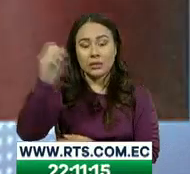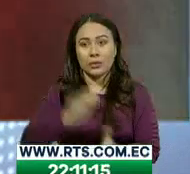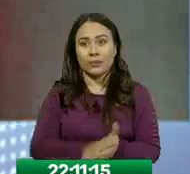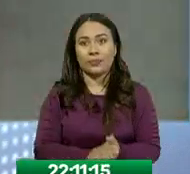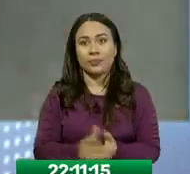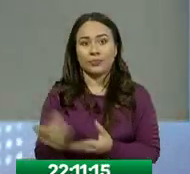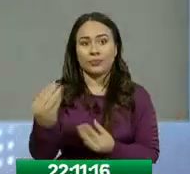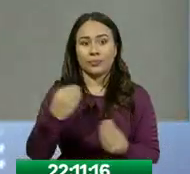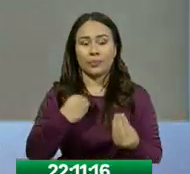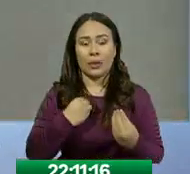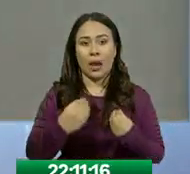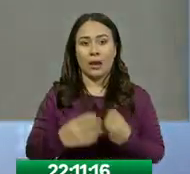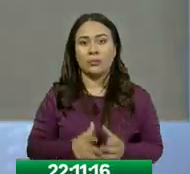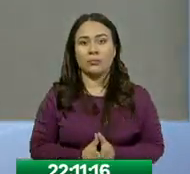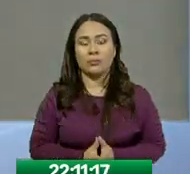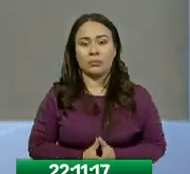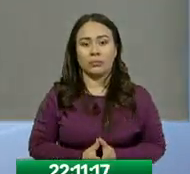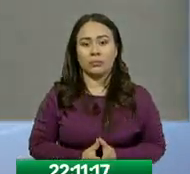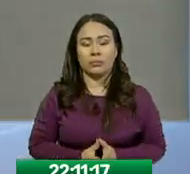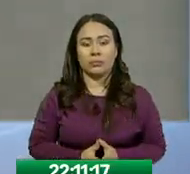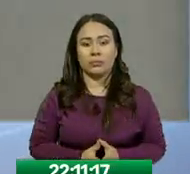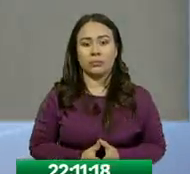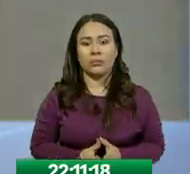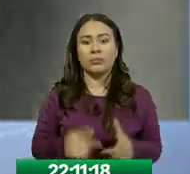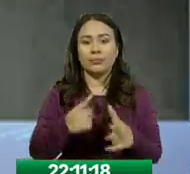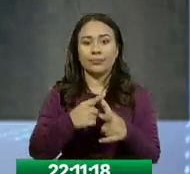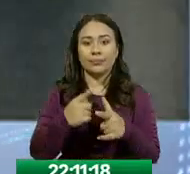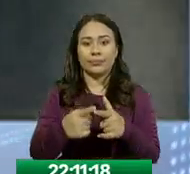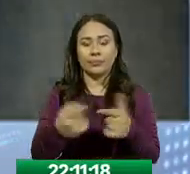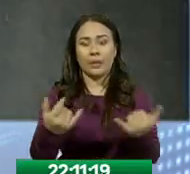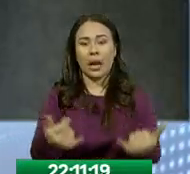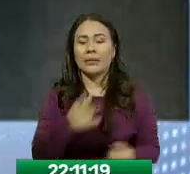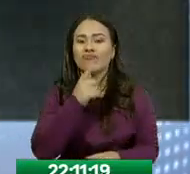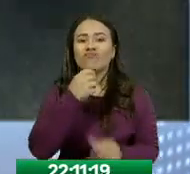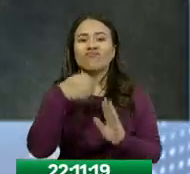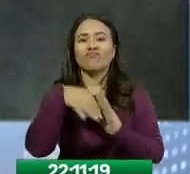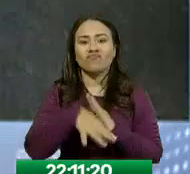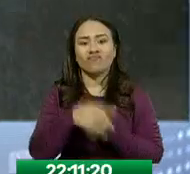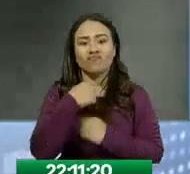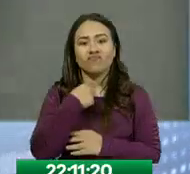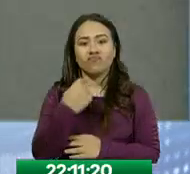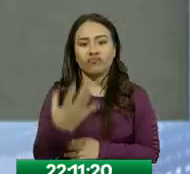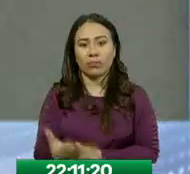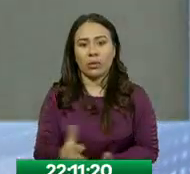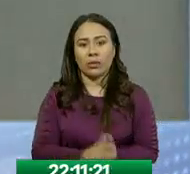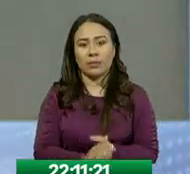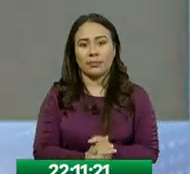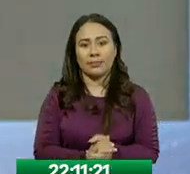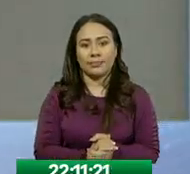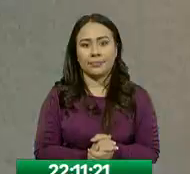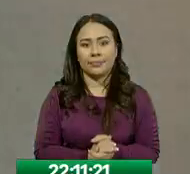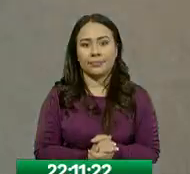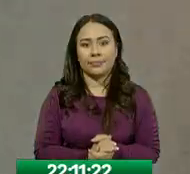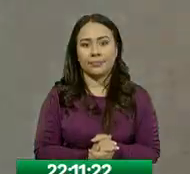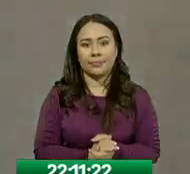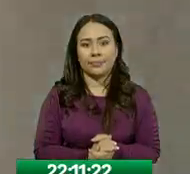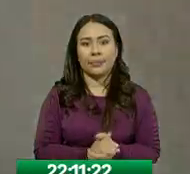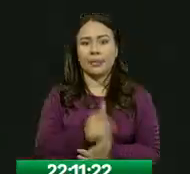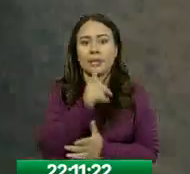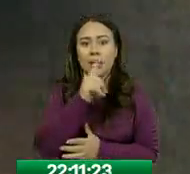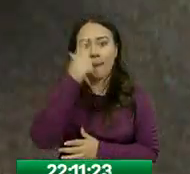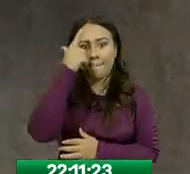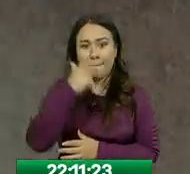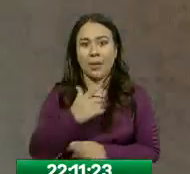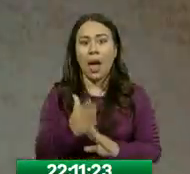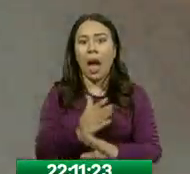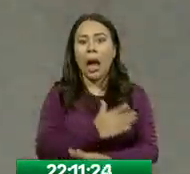ir hasta detenida la persona que le agredió, ¿no? Entonces, en vez de ser perjudicado, pasará a ser ya un victimario. El agredido